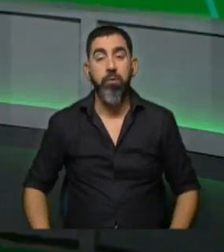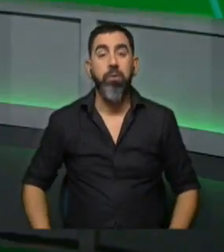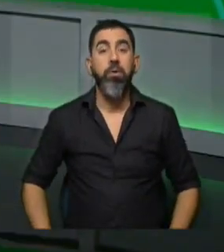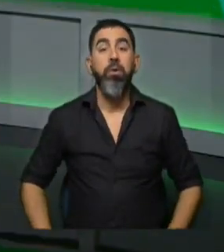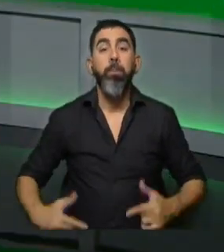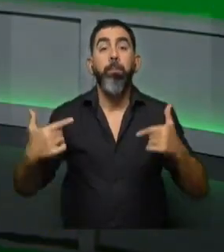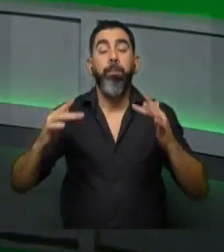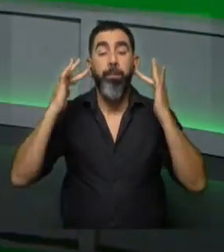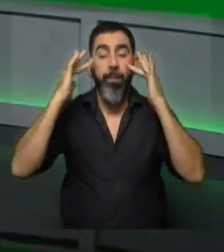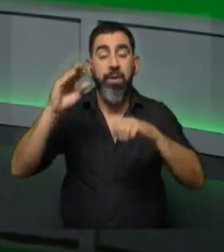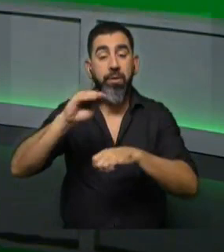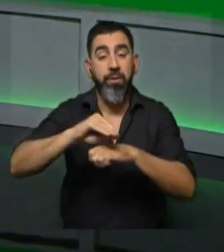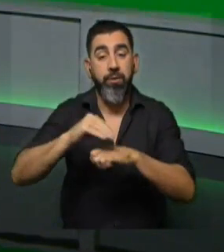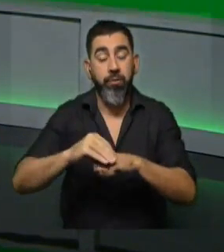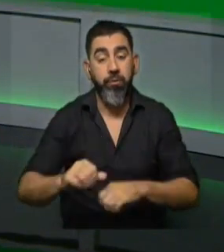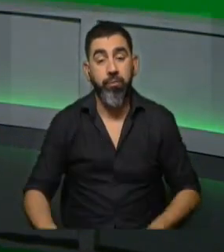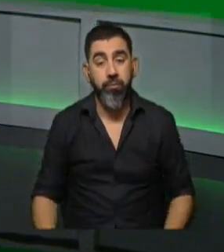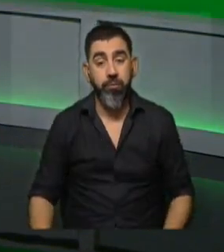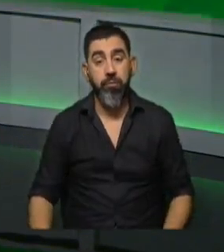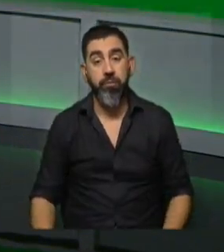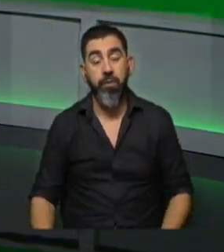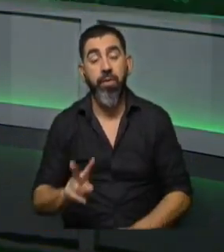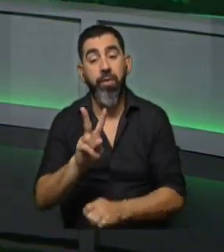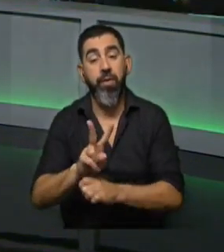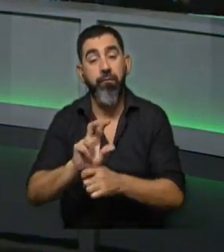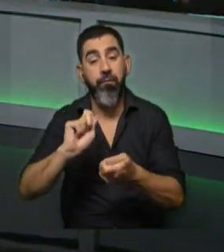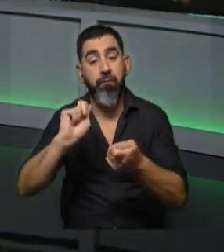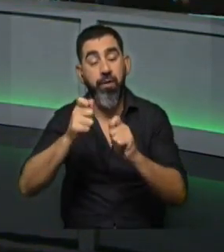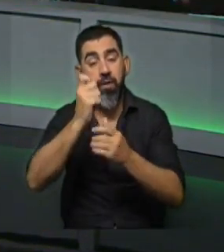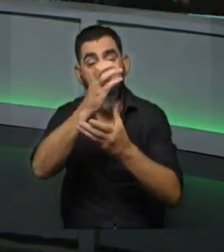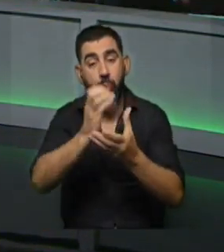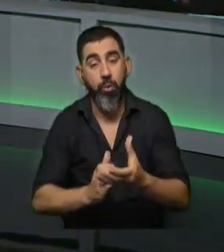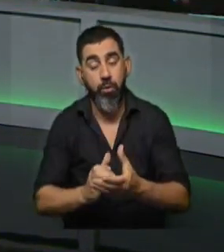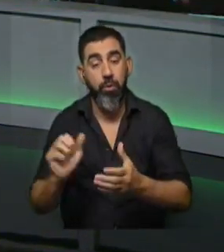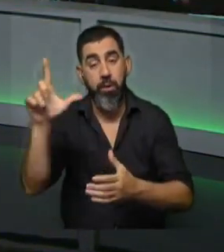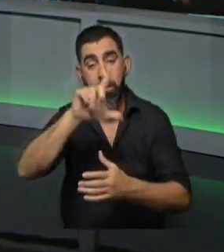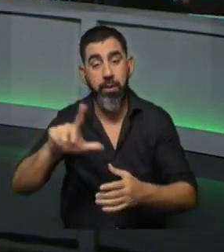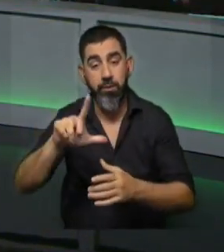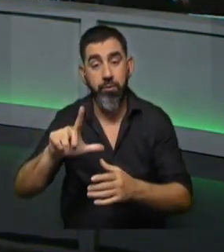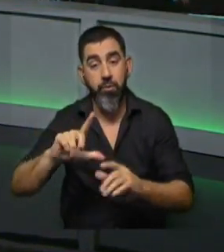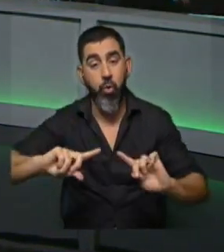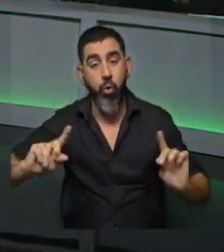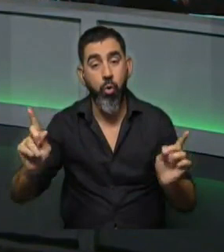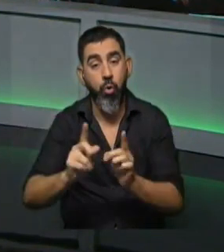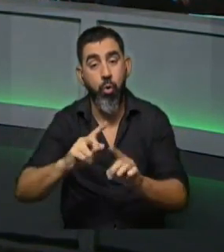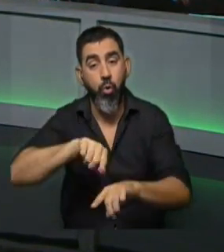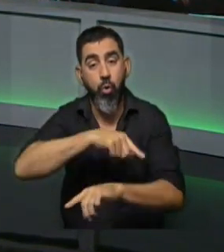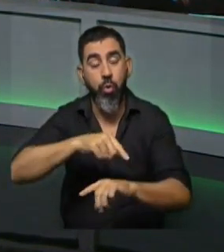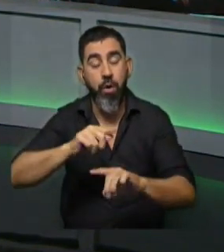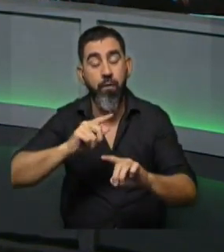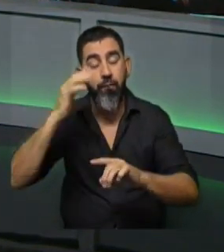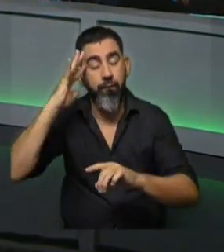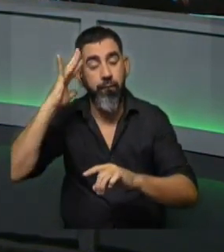el ministro de Educación y cultura Pablo da silvaira defendió los cambios curriculares en Secundaria y la reducción de horas de la materia